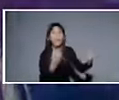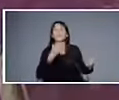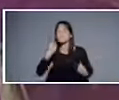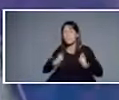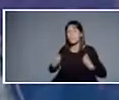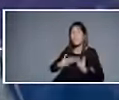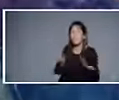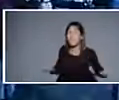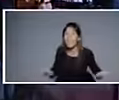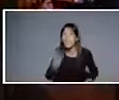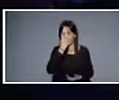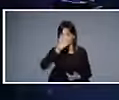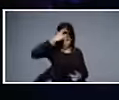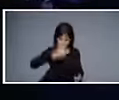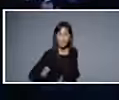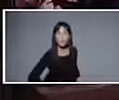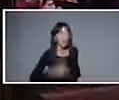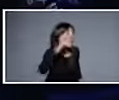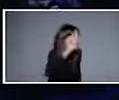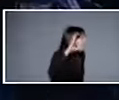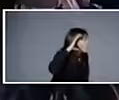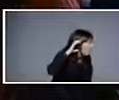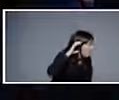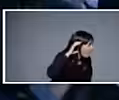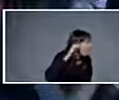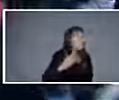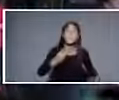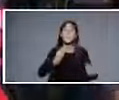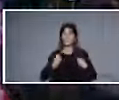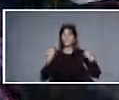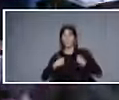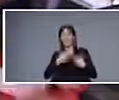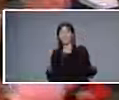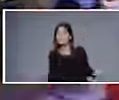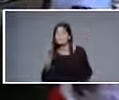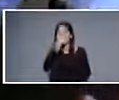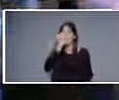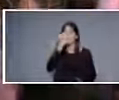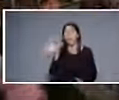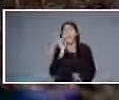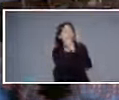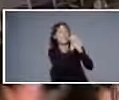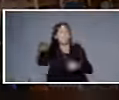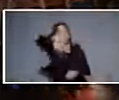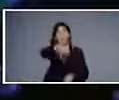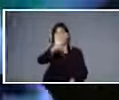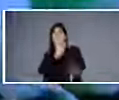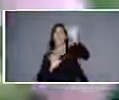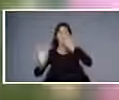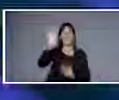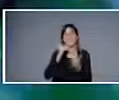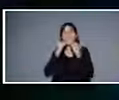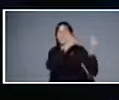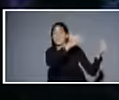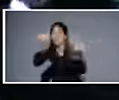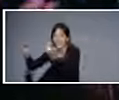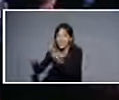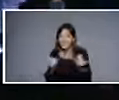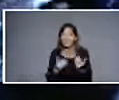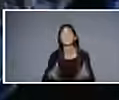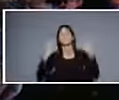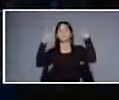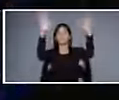ser. No se oye mi vida ser. O la murga que ustedes quieran. Muchas